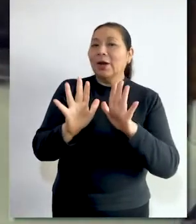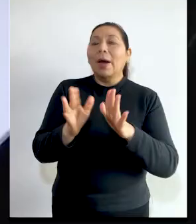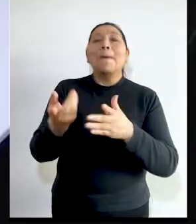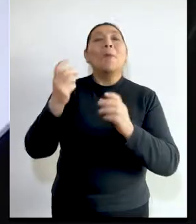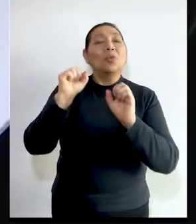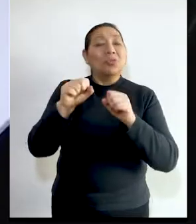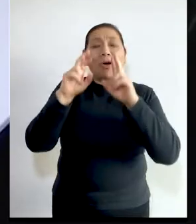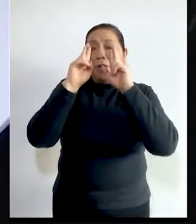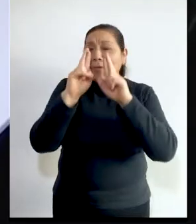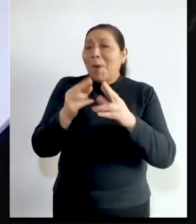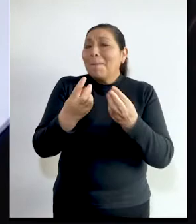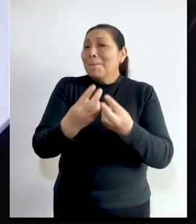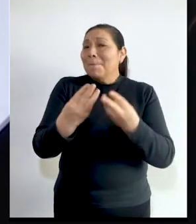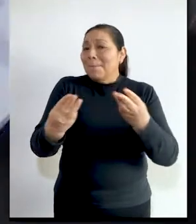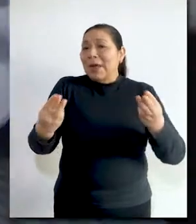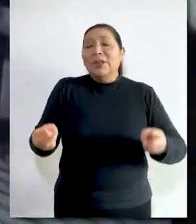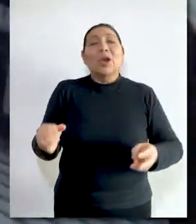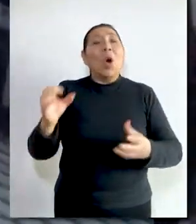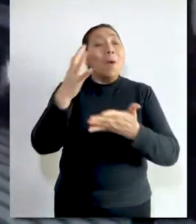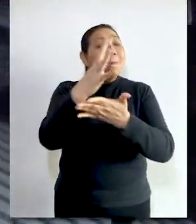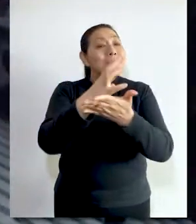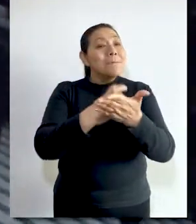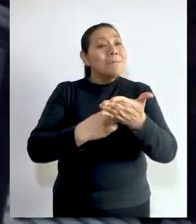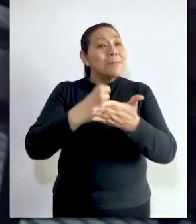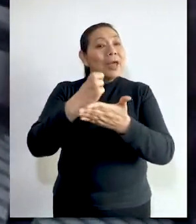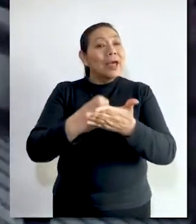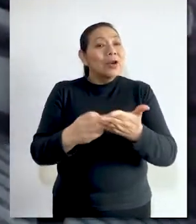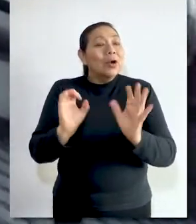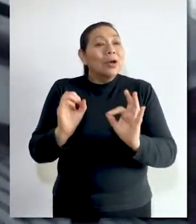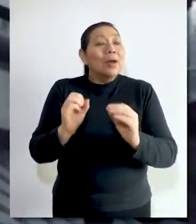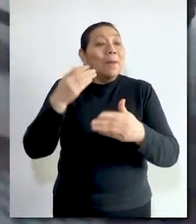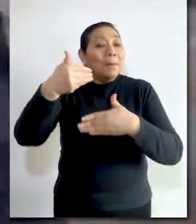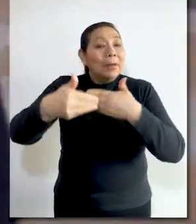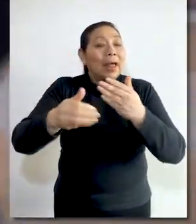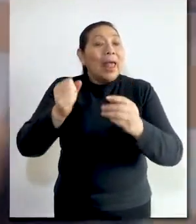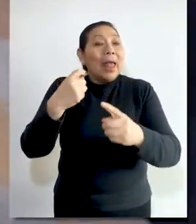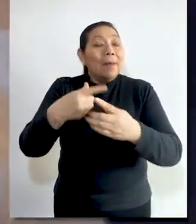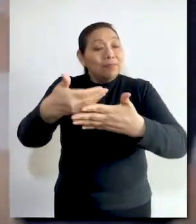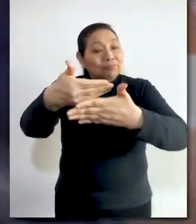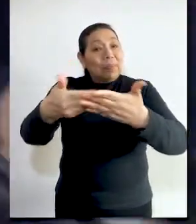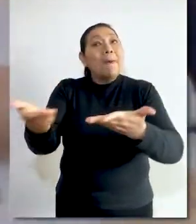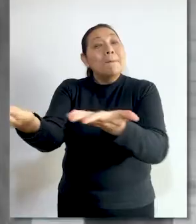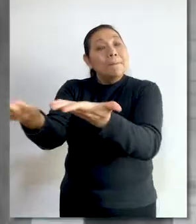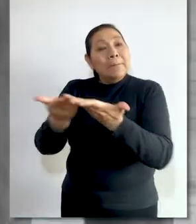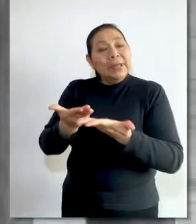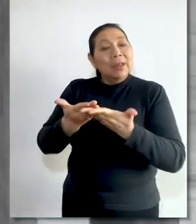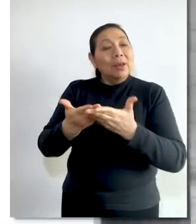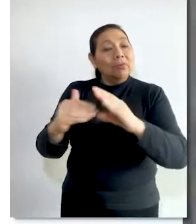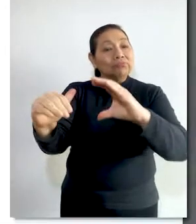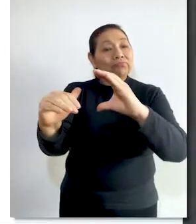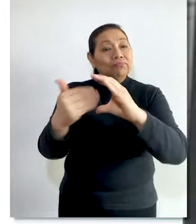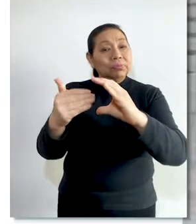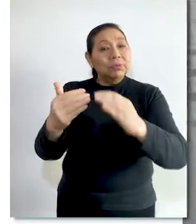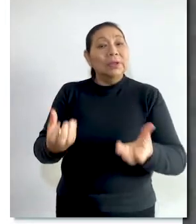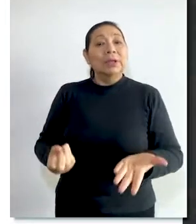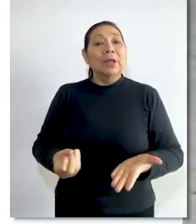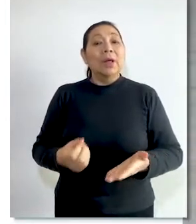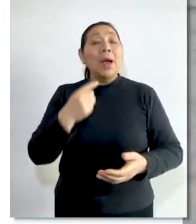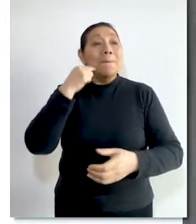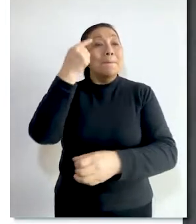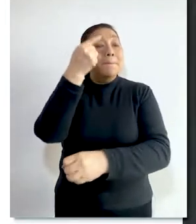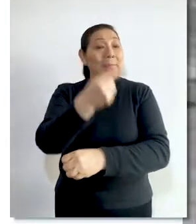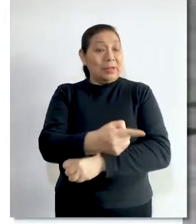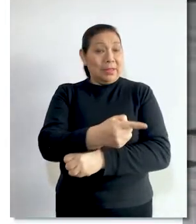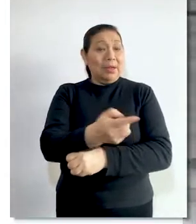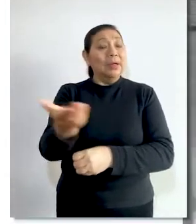concepto subsanar cualquier error material u omisión en que hubiese incurrido al expedir una sentencia en el presente caso